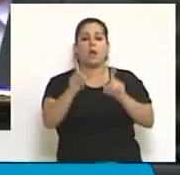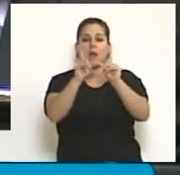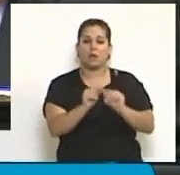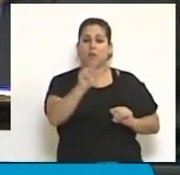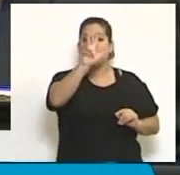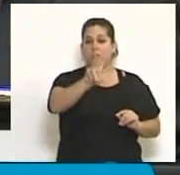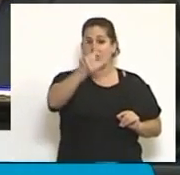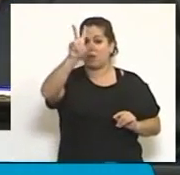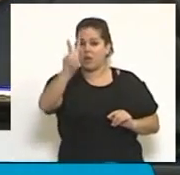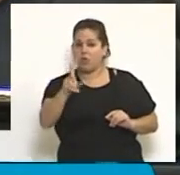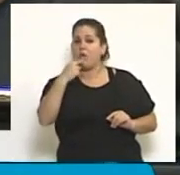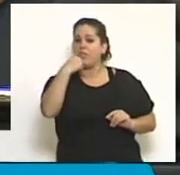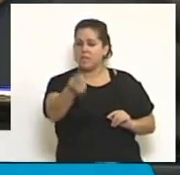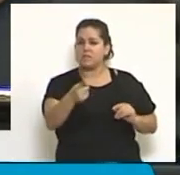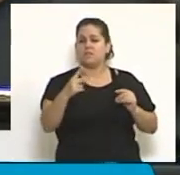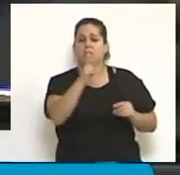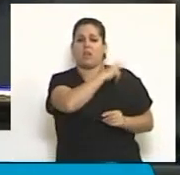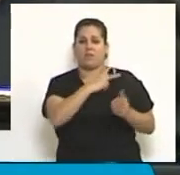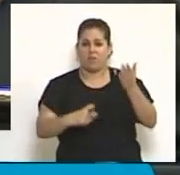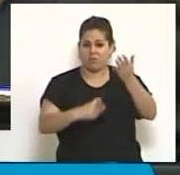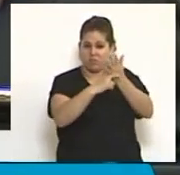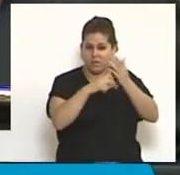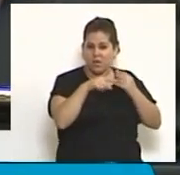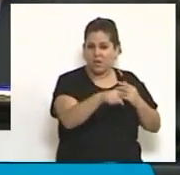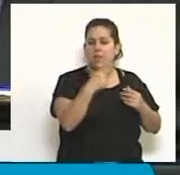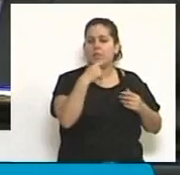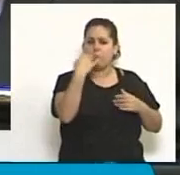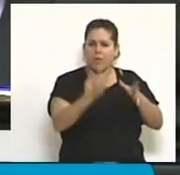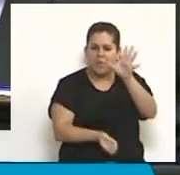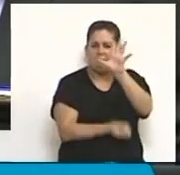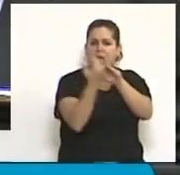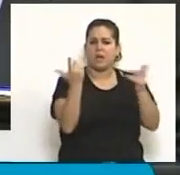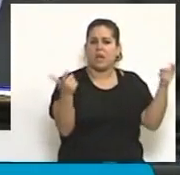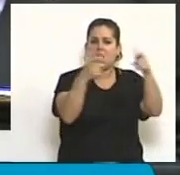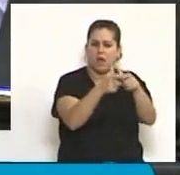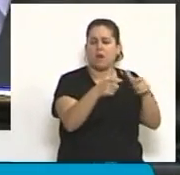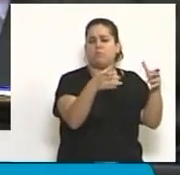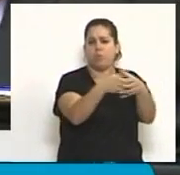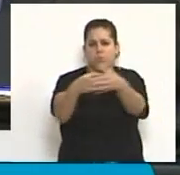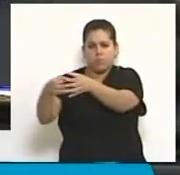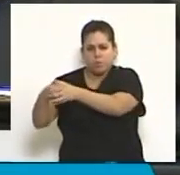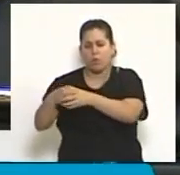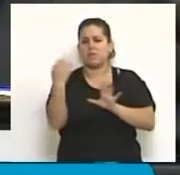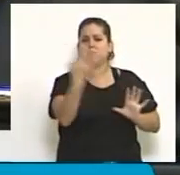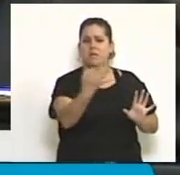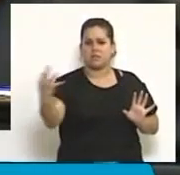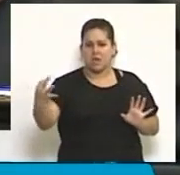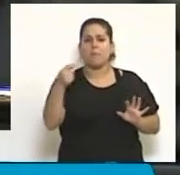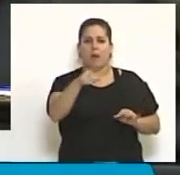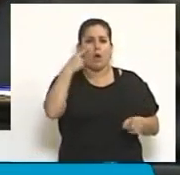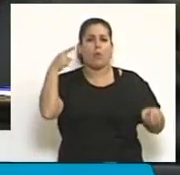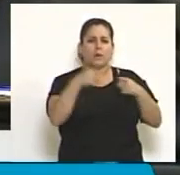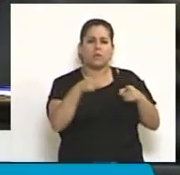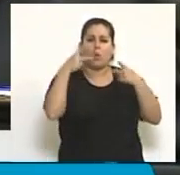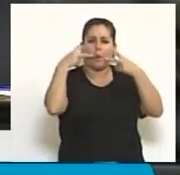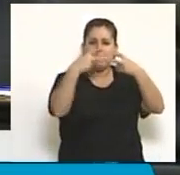artículo 32 le otorga al Procurador General de la Nación la facultad de crear unidades fiscales especializadas con el objeto de investigar